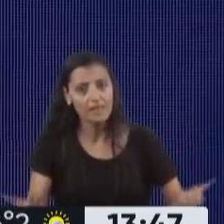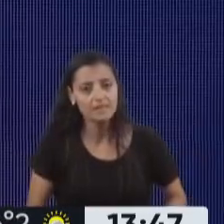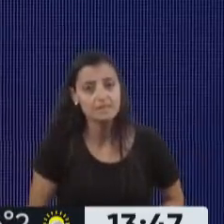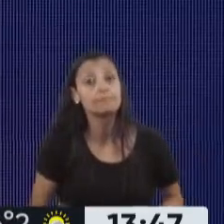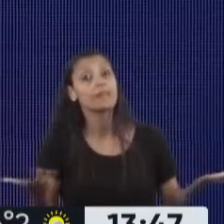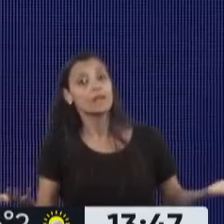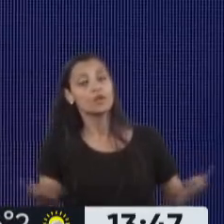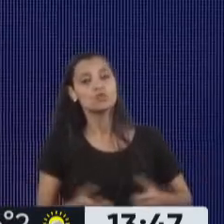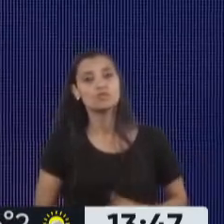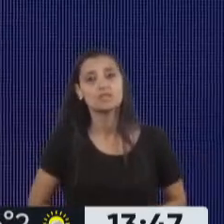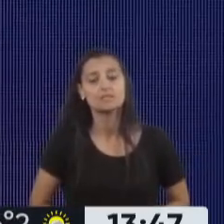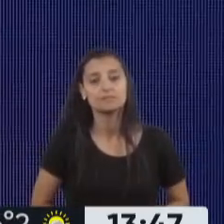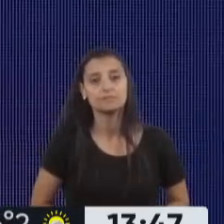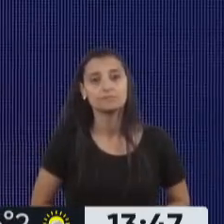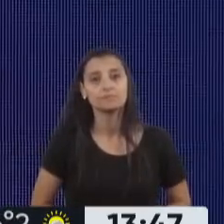decir,